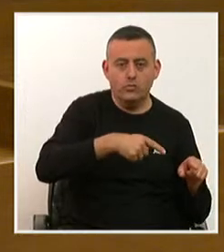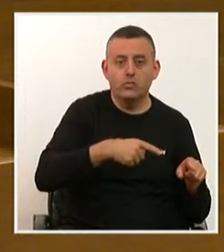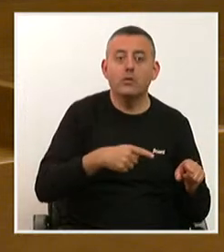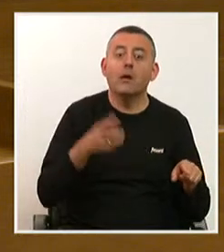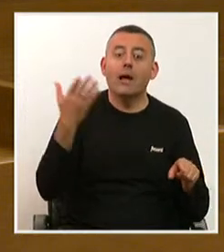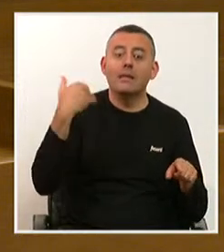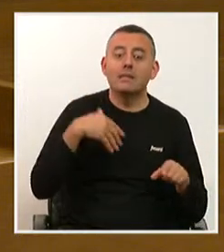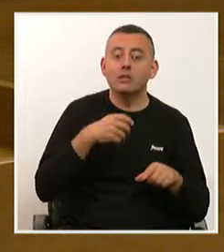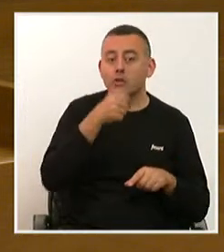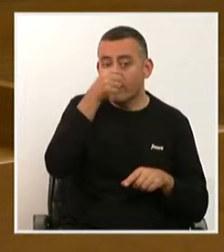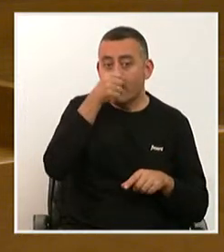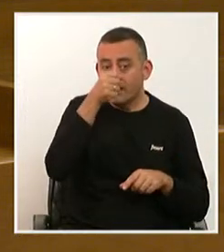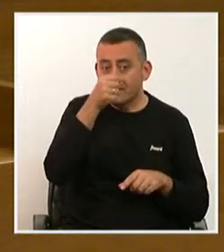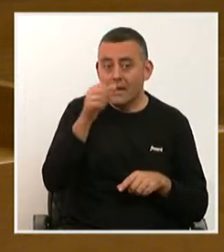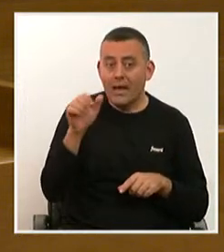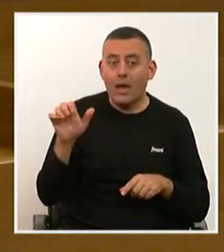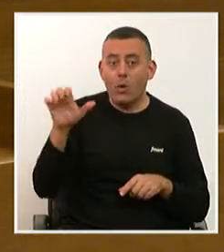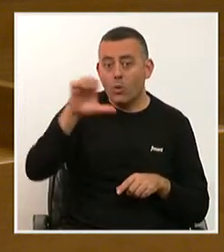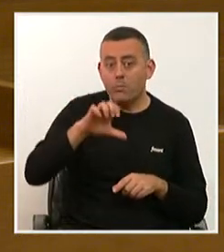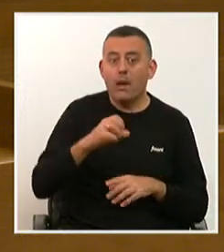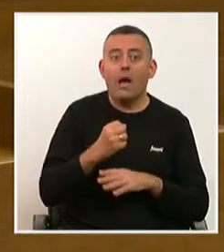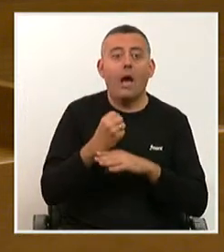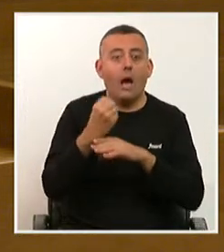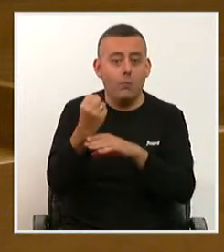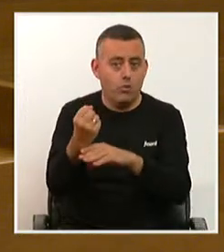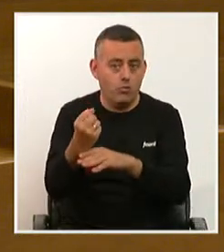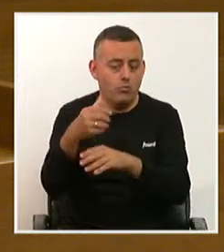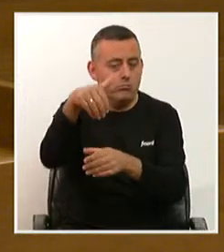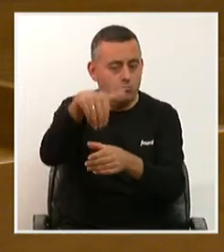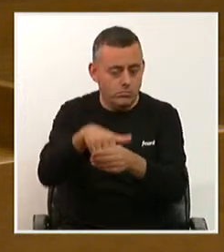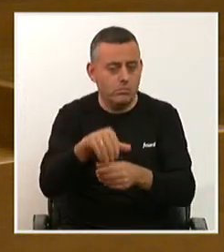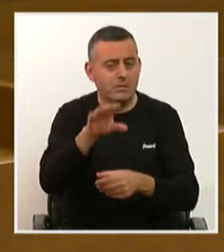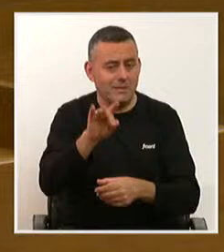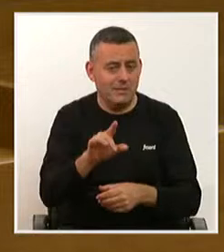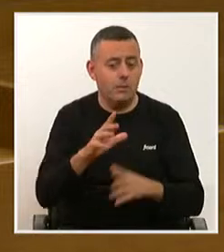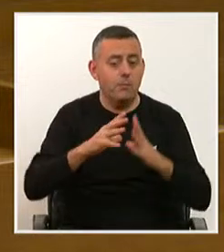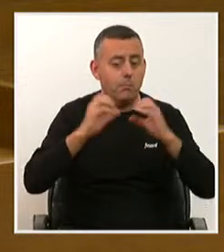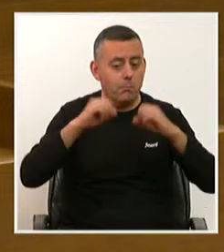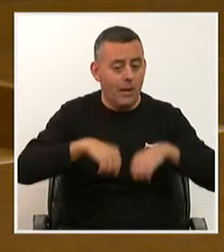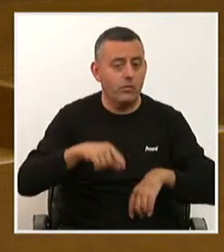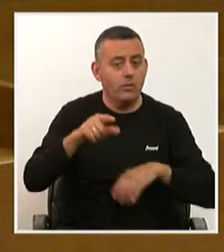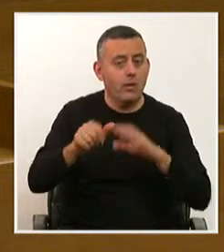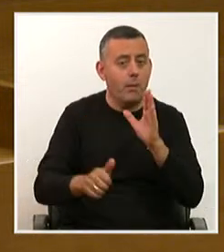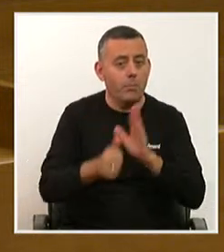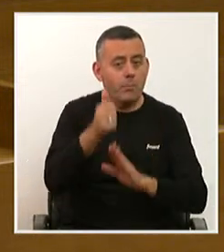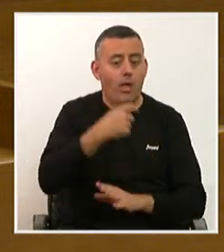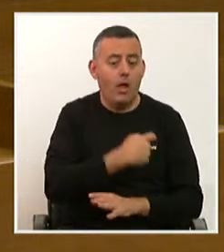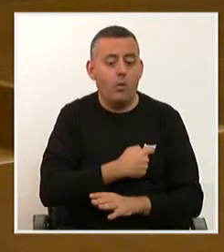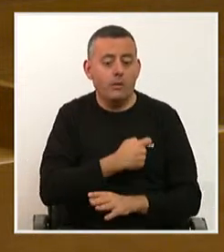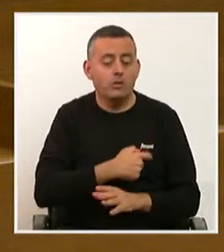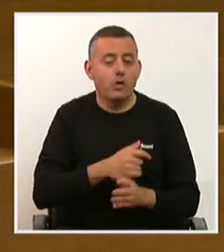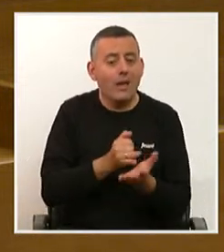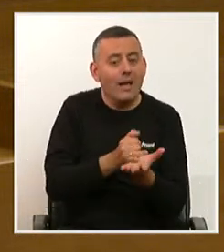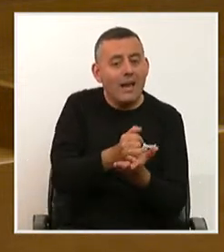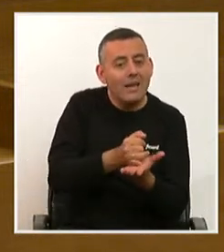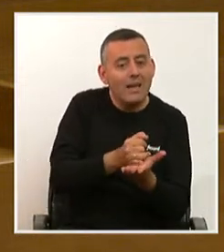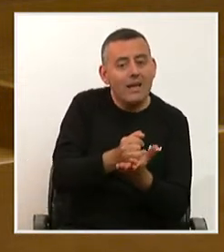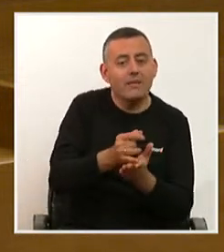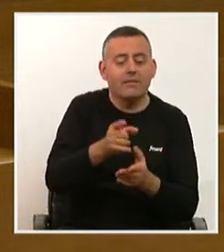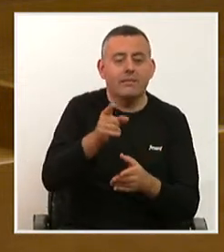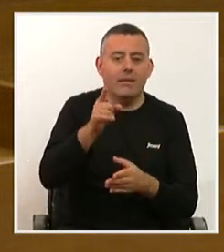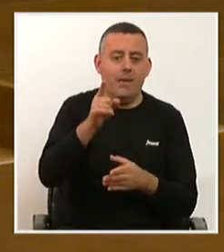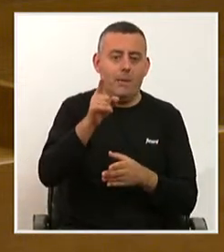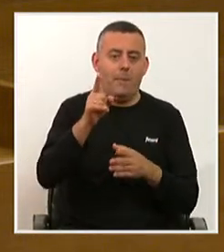socialista de Europa un un pacto que fue aprobado en la comisión agraria del parlamento